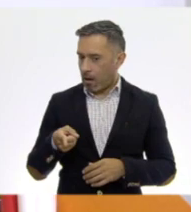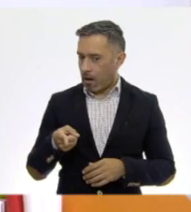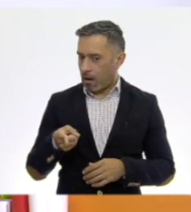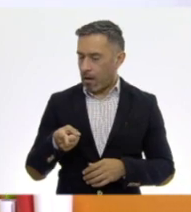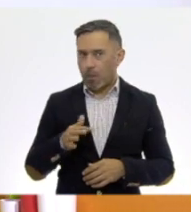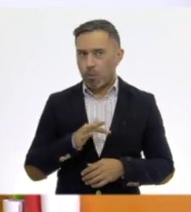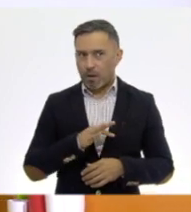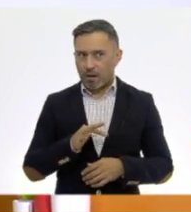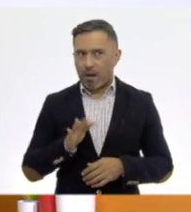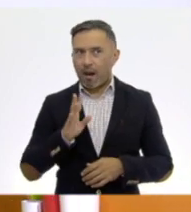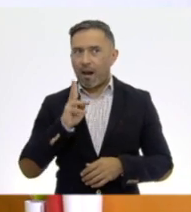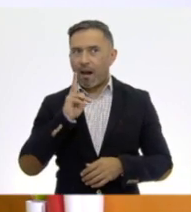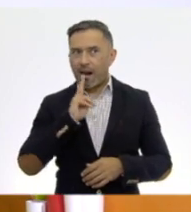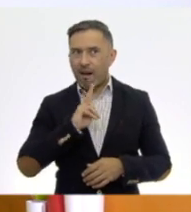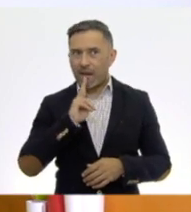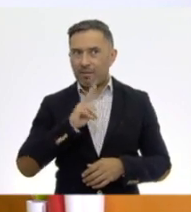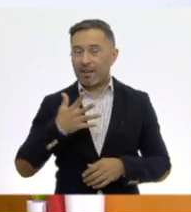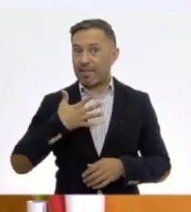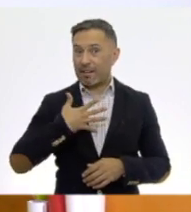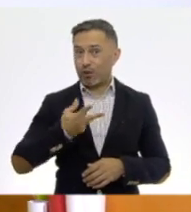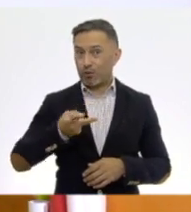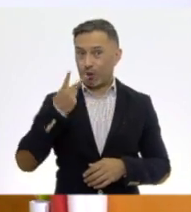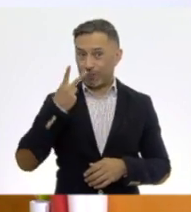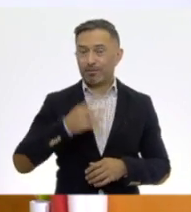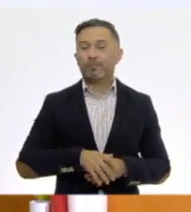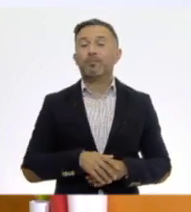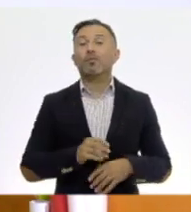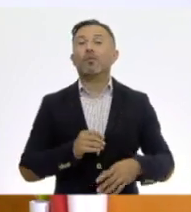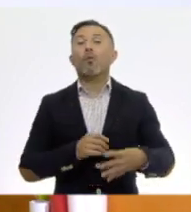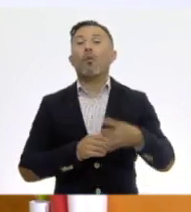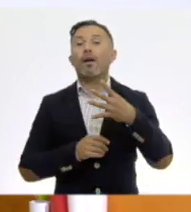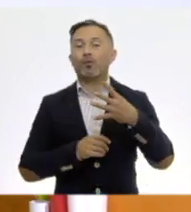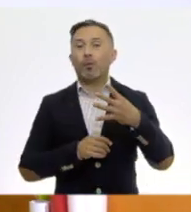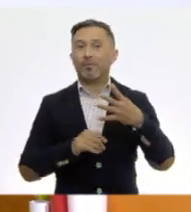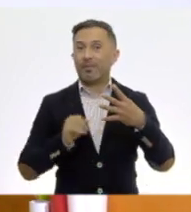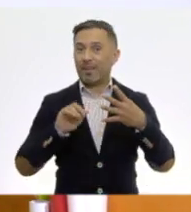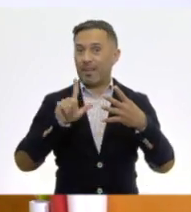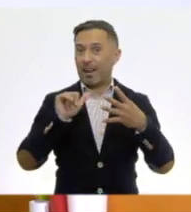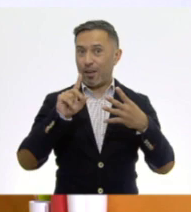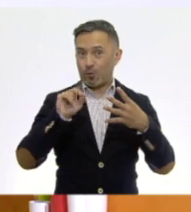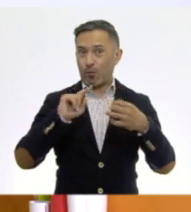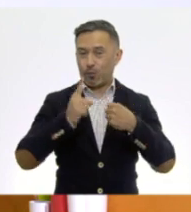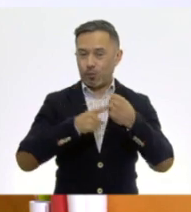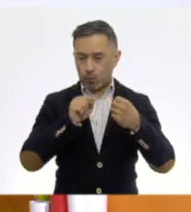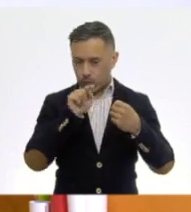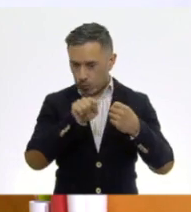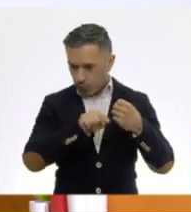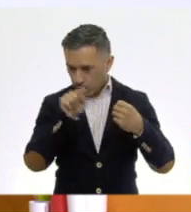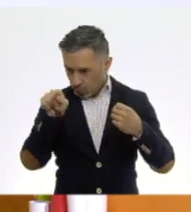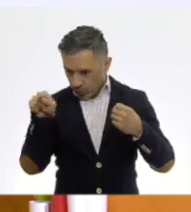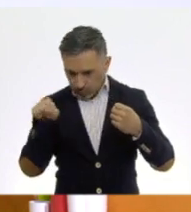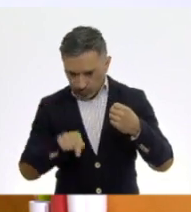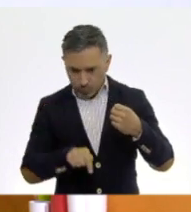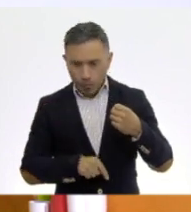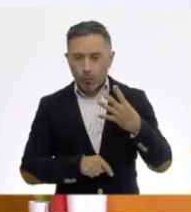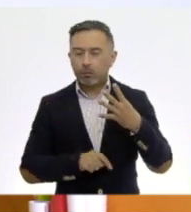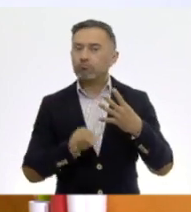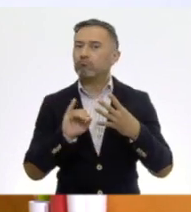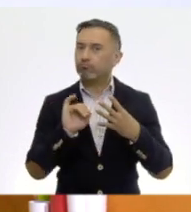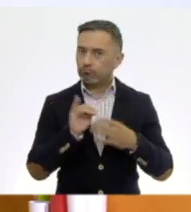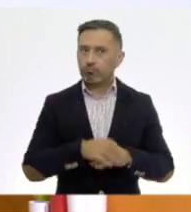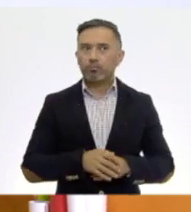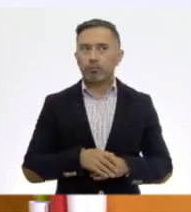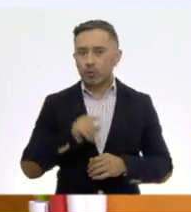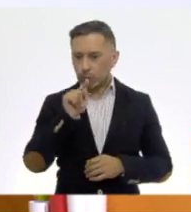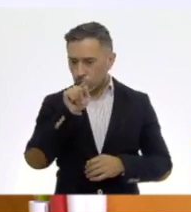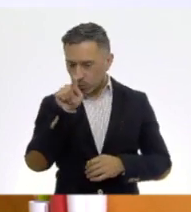Por lo tanto, no. Veamos que aquí hay dos que tiene cuatro aristas. Una, dos, tres, cuatro, sí. Una, dos, tres, cuatro. Dos